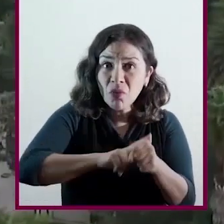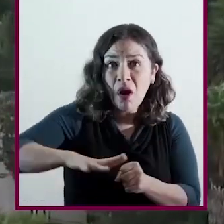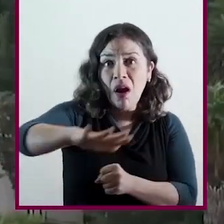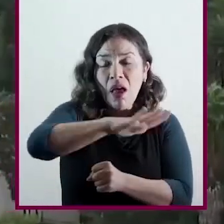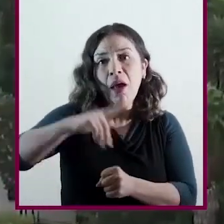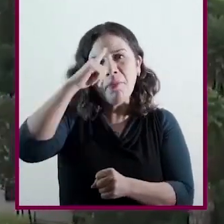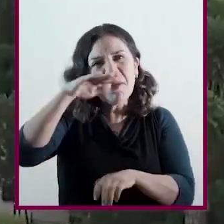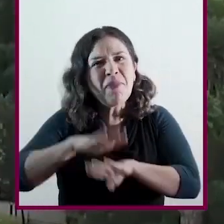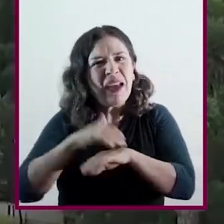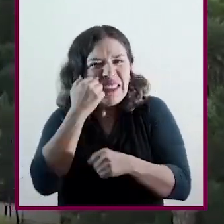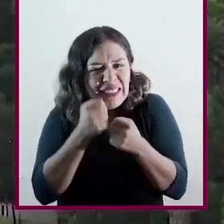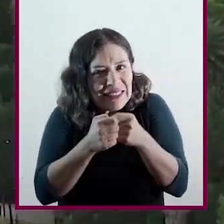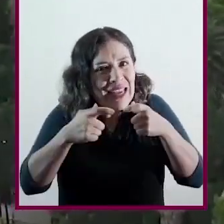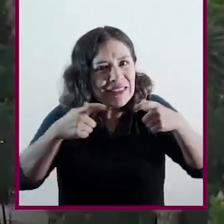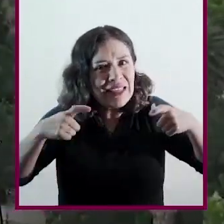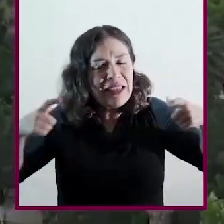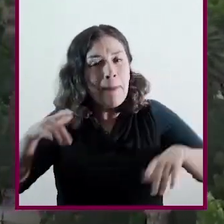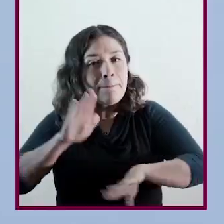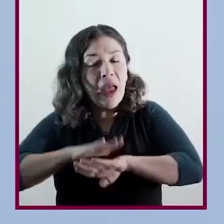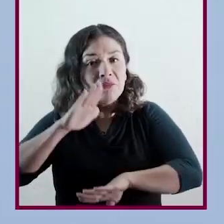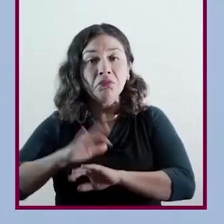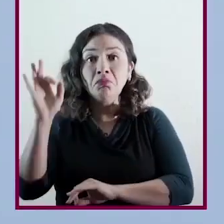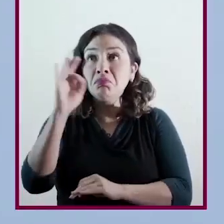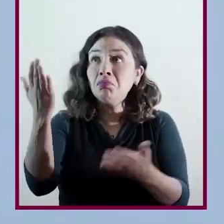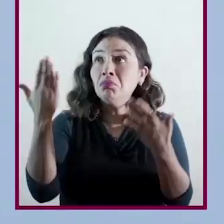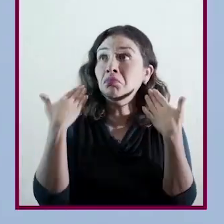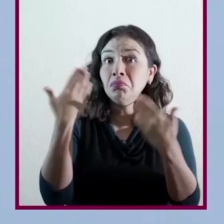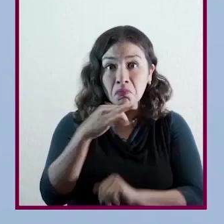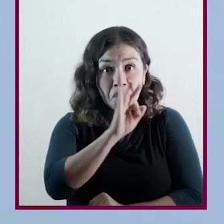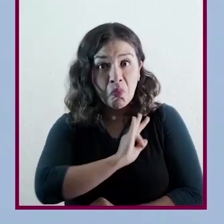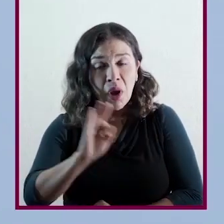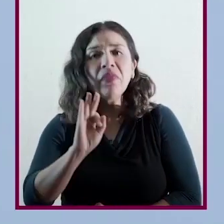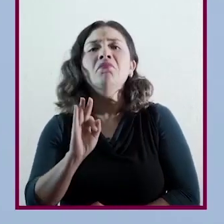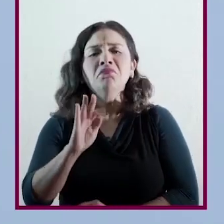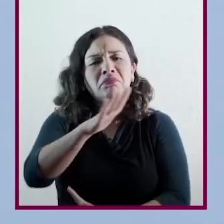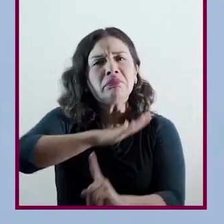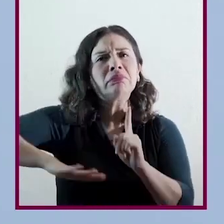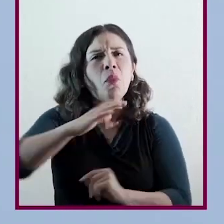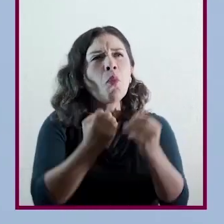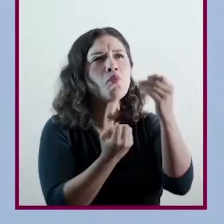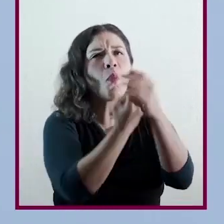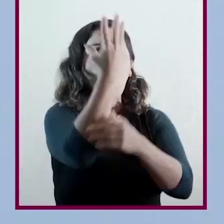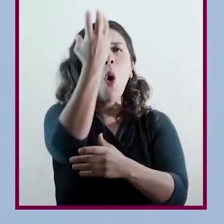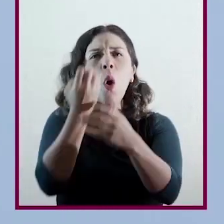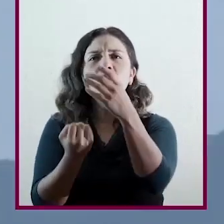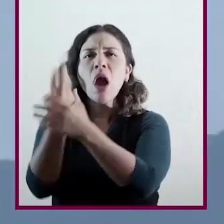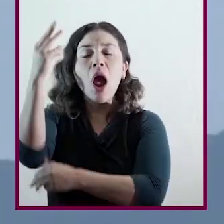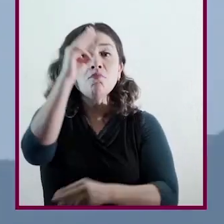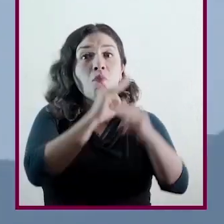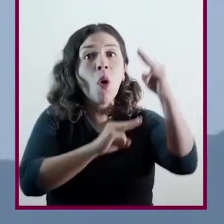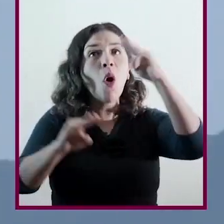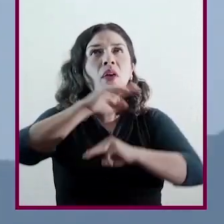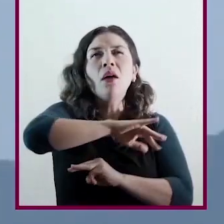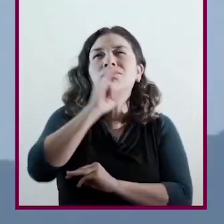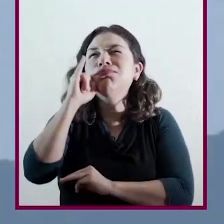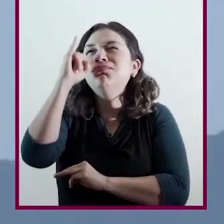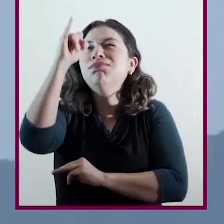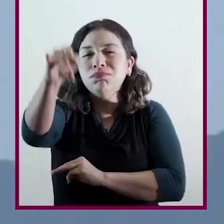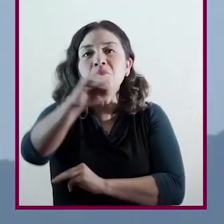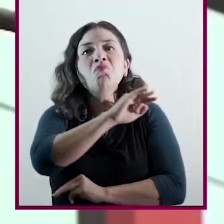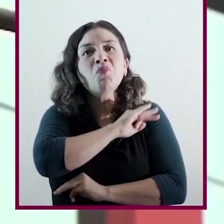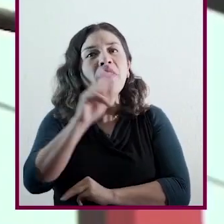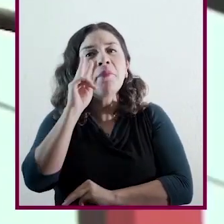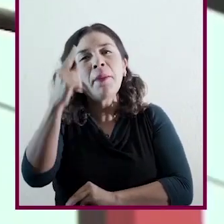para extenderse hacia nuevas fronteras. Cuando el clima lo permite, un paisaje de volcanes y montañas es el